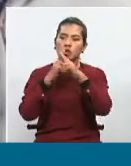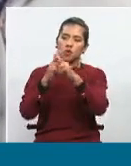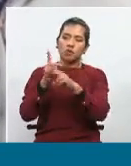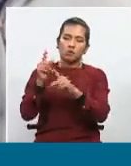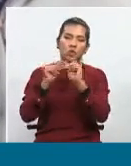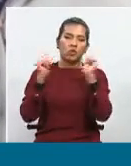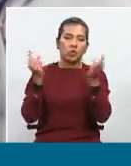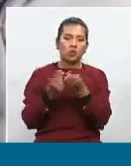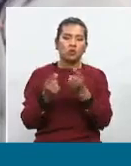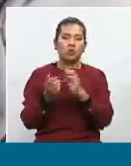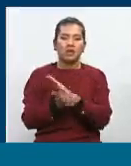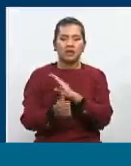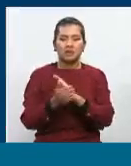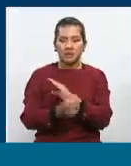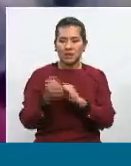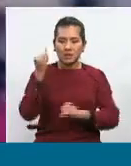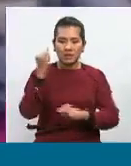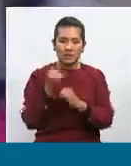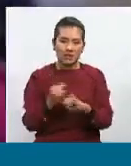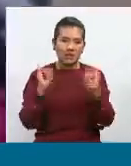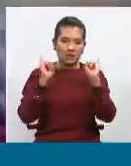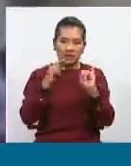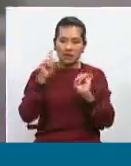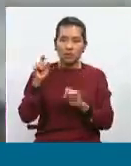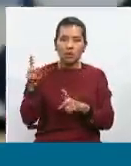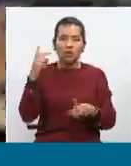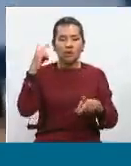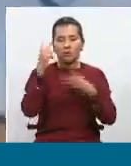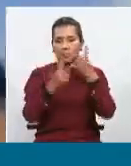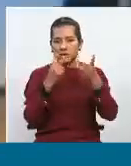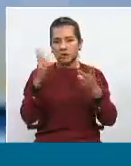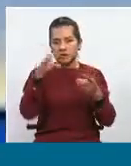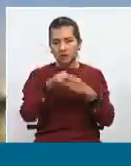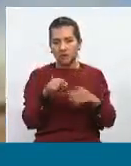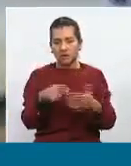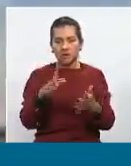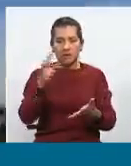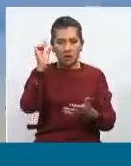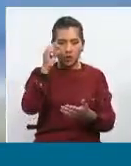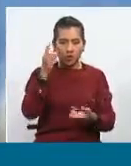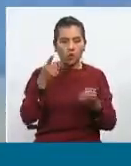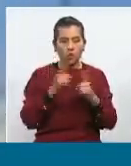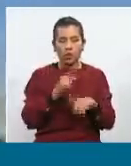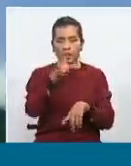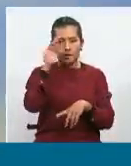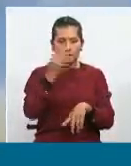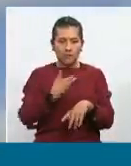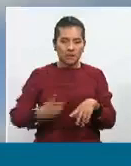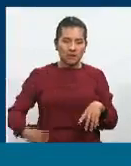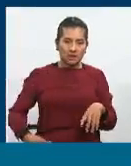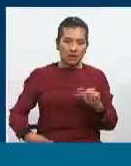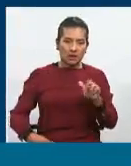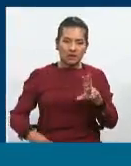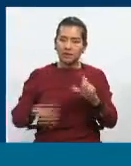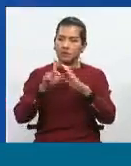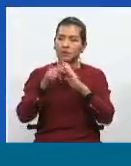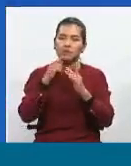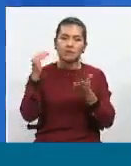expertos independientes para que hagan la visita oficial ya en el gobierno del presidente Luis Arce y posteriormente emitir el